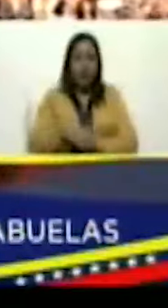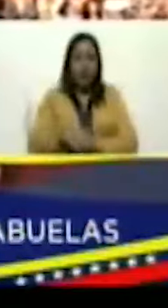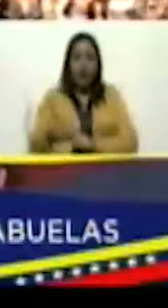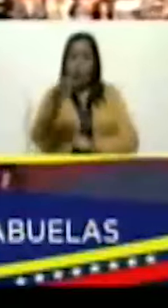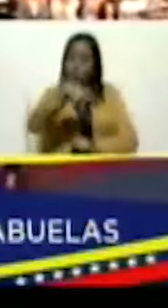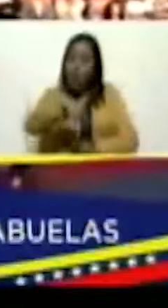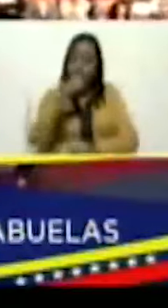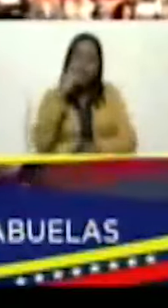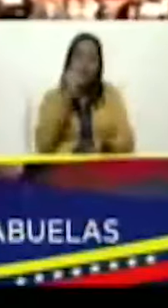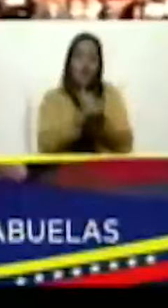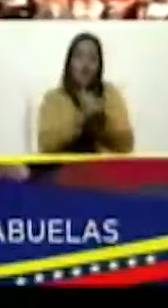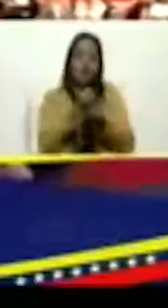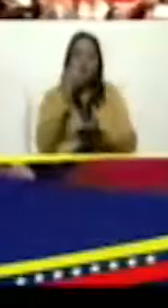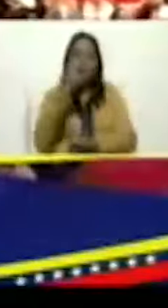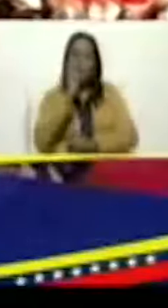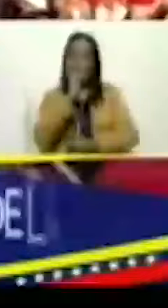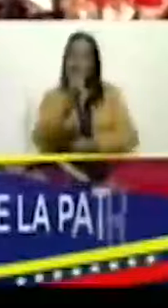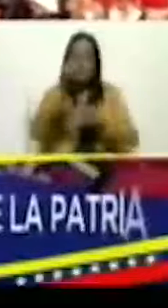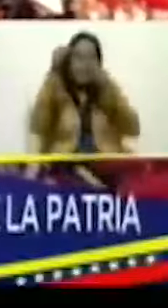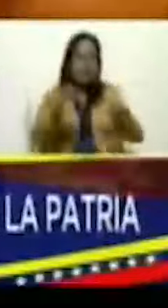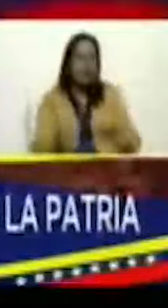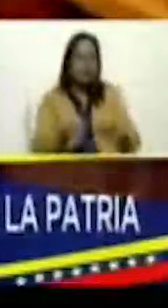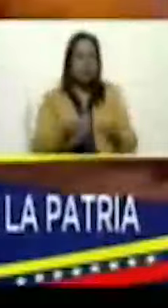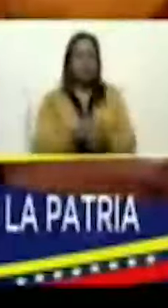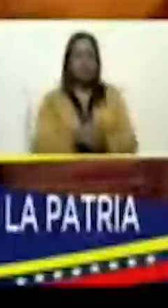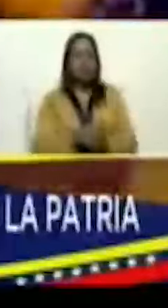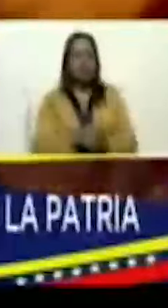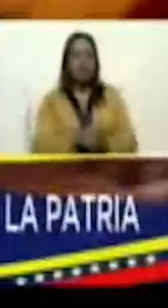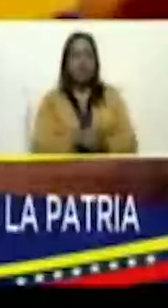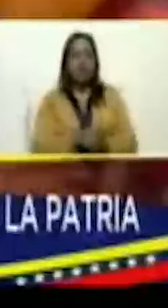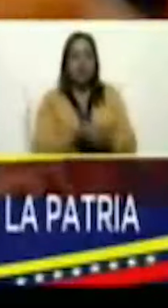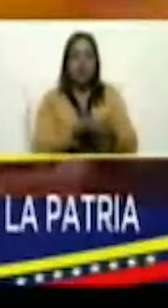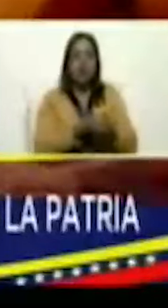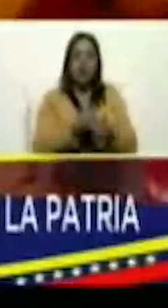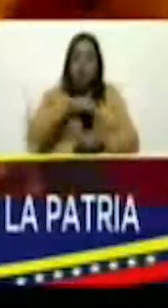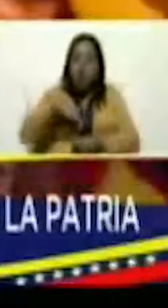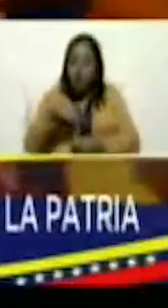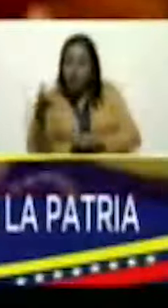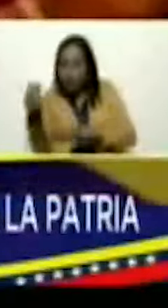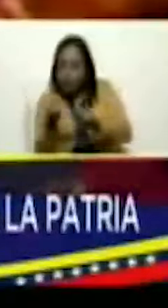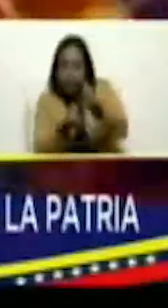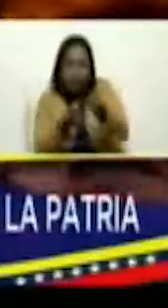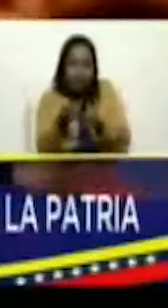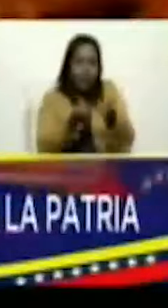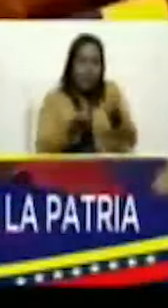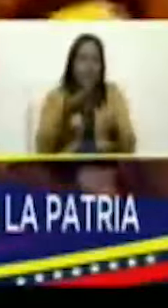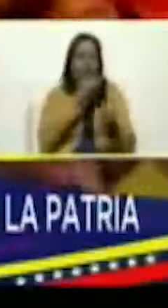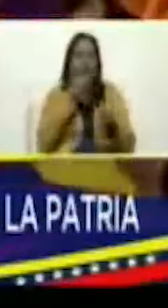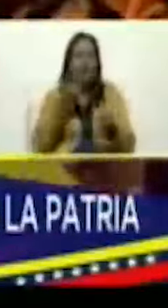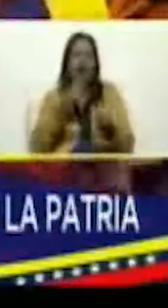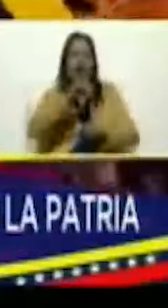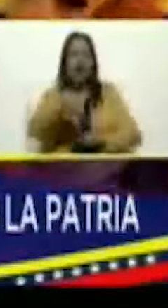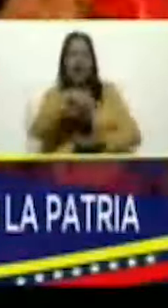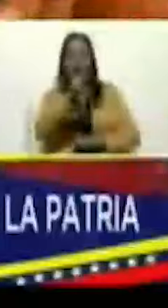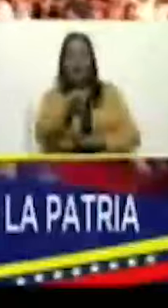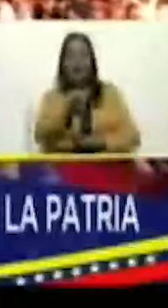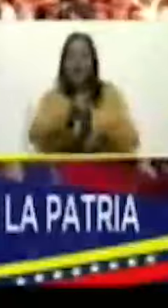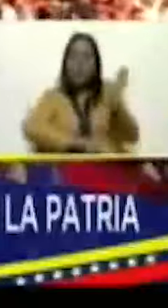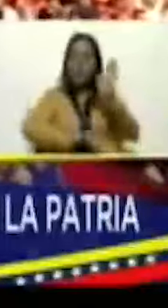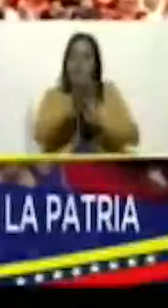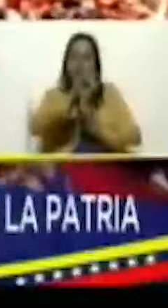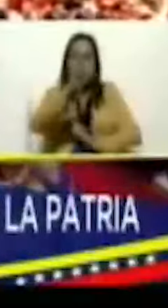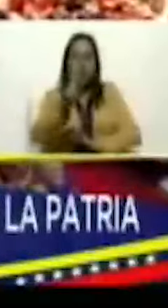verán muy buenas noticias con lo que vayamos recaudando para mejorar junio, para crecer